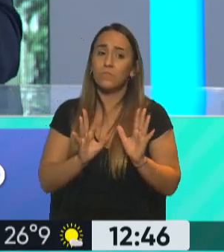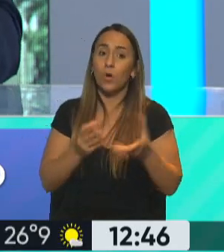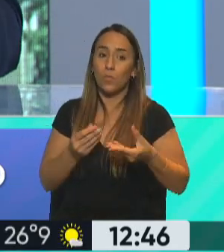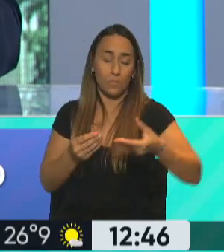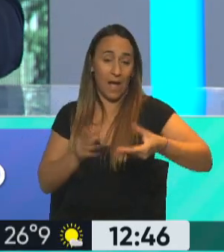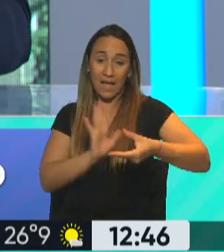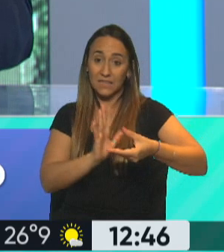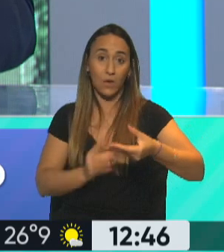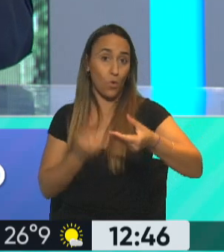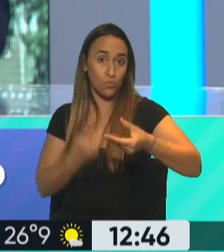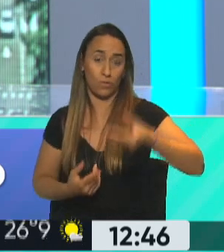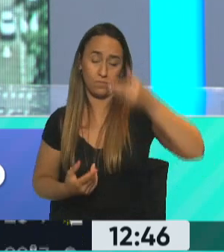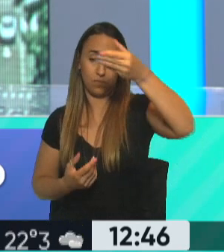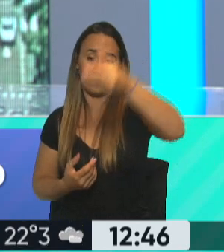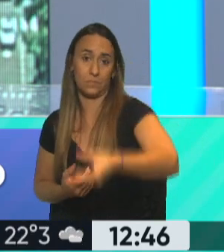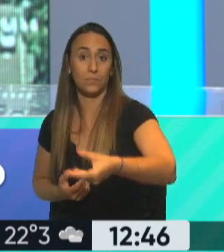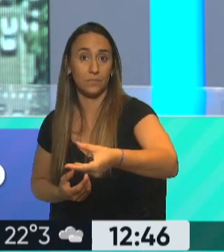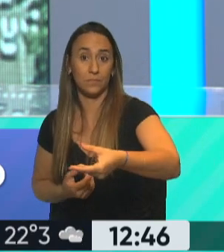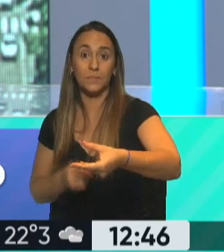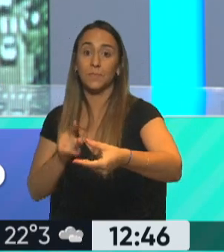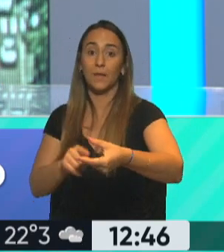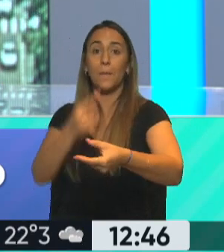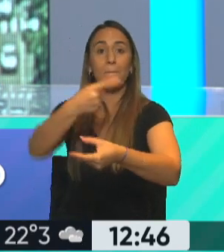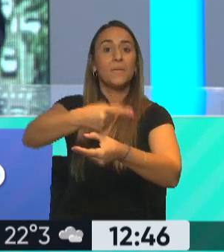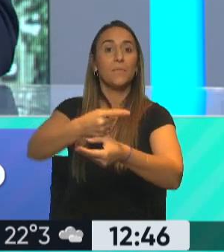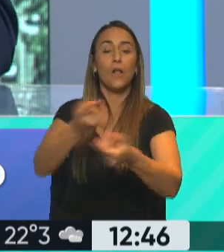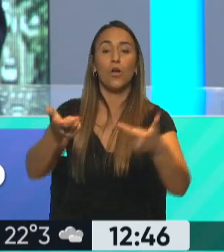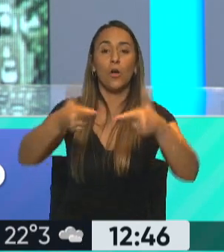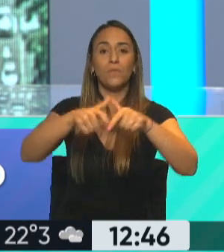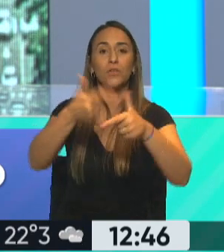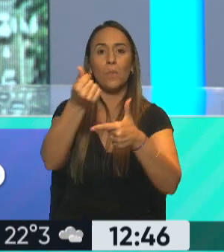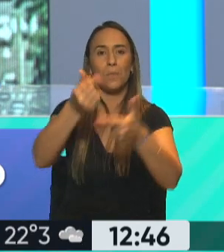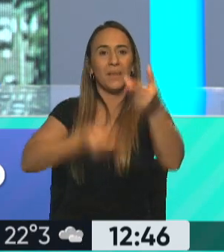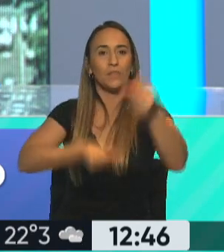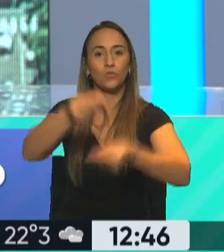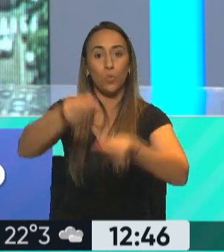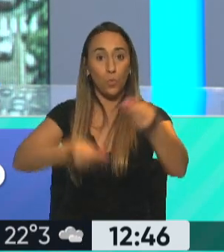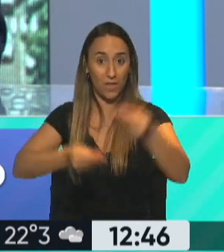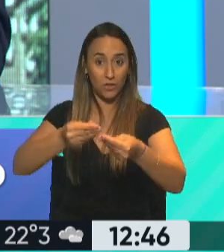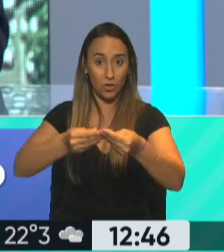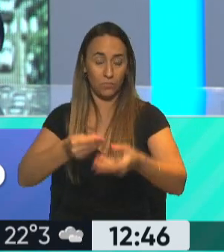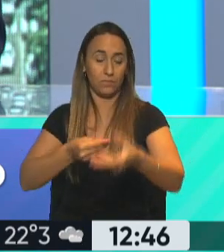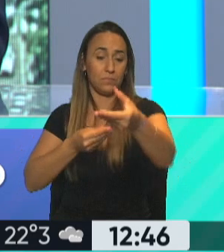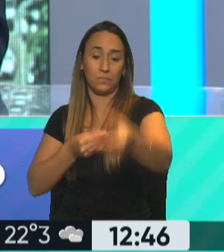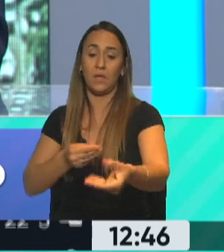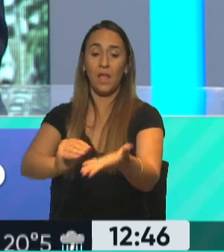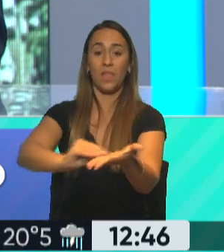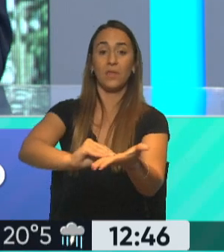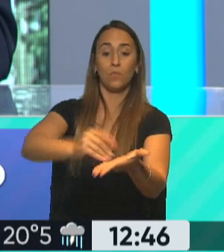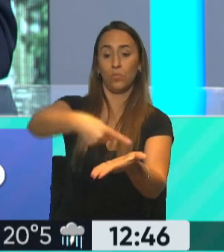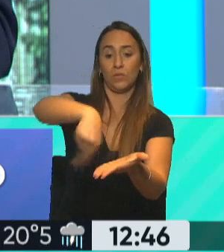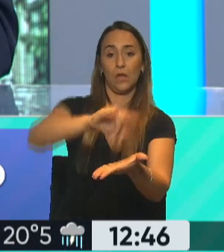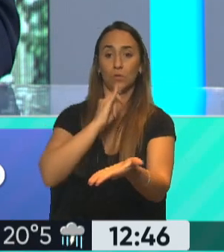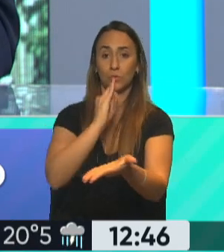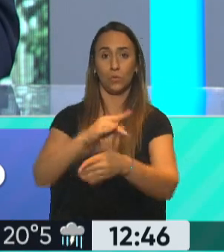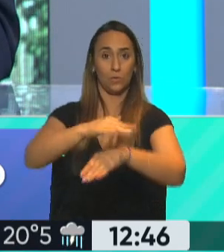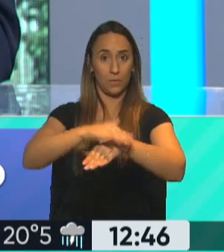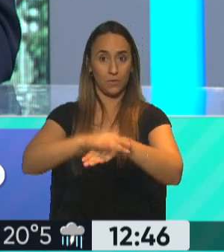pieza va a la Comisión de Presupuesto y será analizada por los diputados de la Comisión de Presupuesto. Se